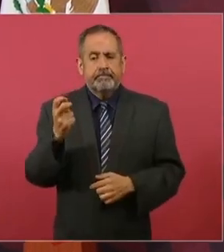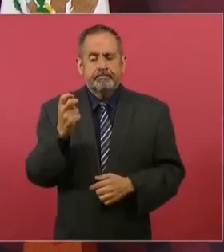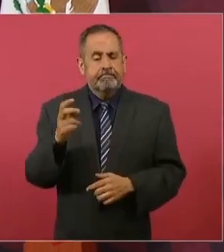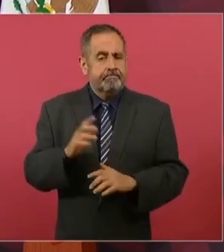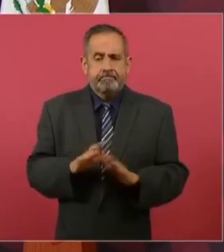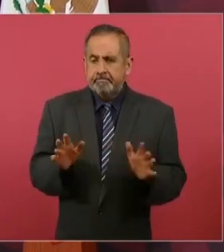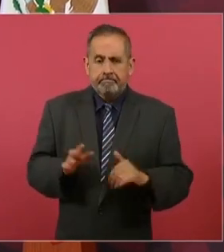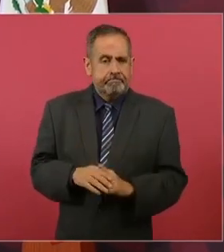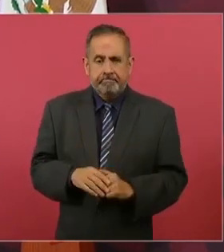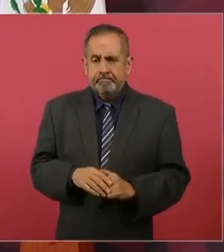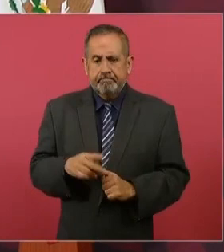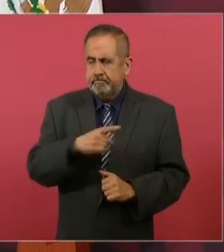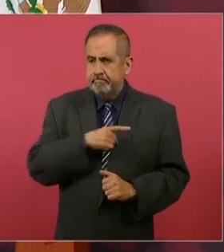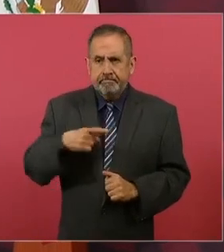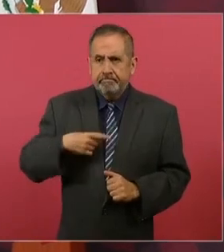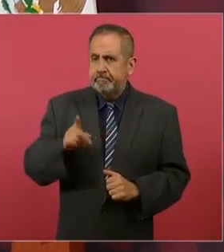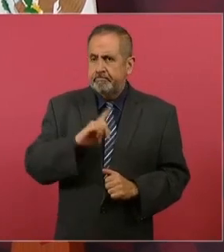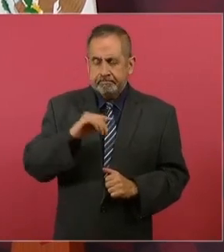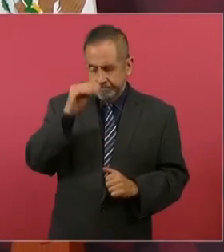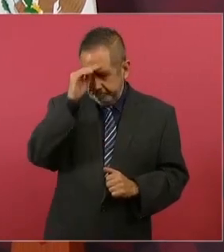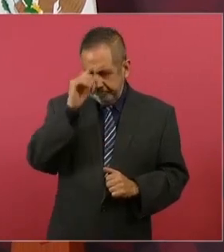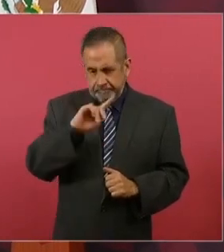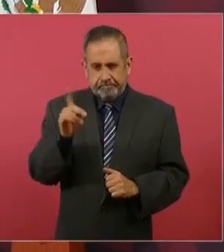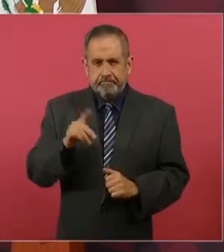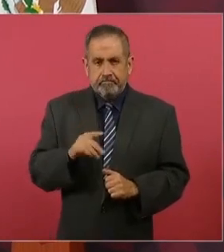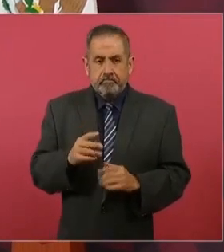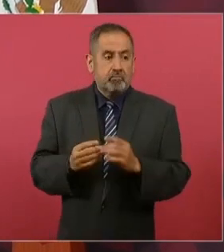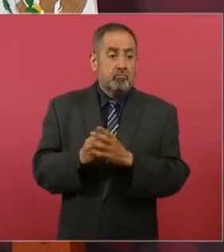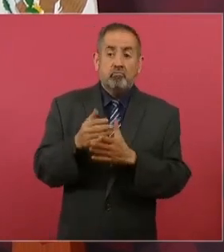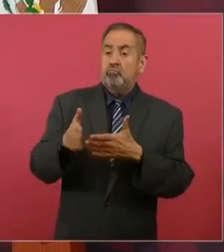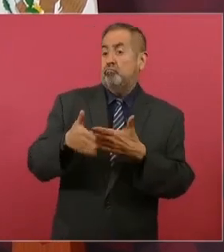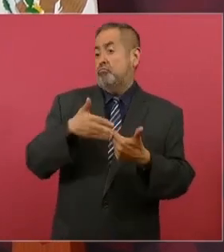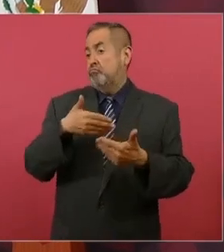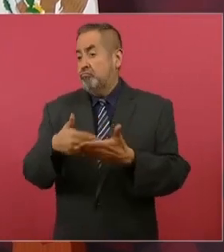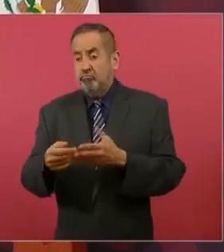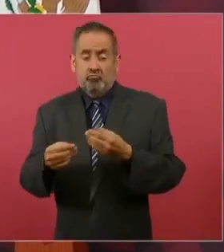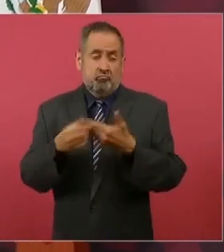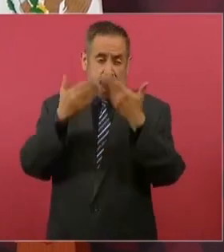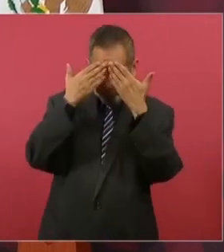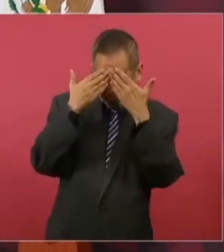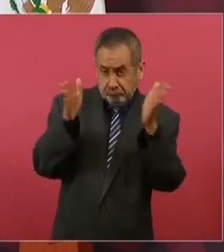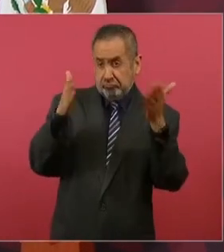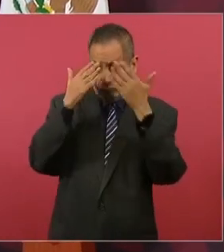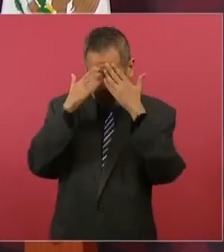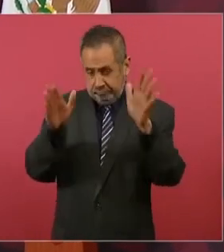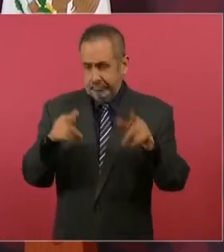no hay que caer en una modernidad malentendida.